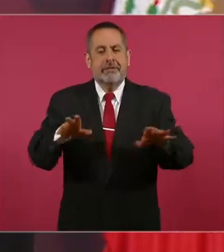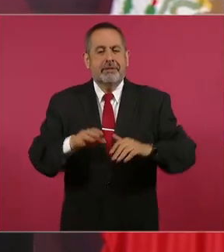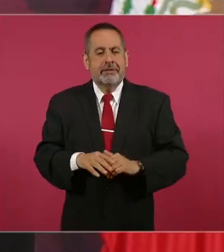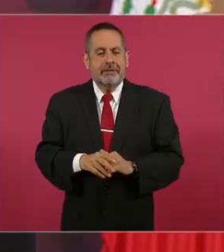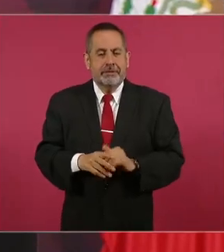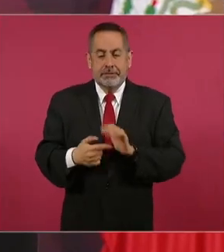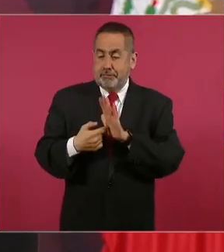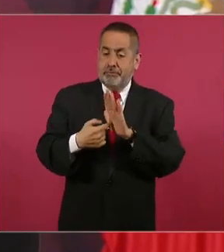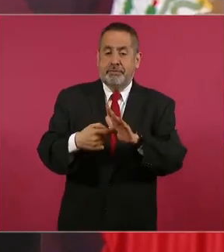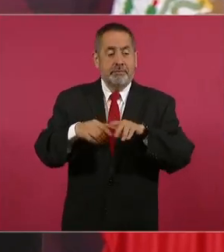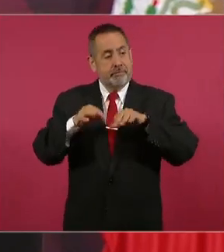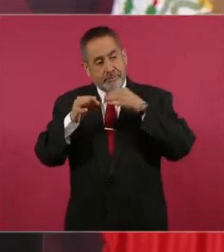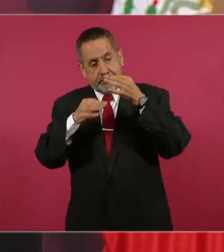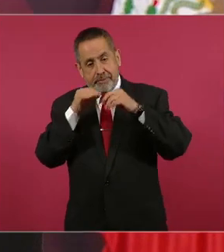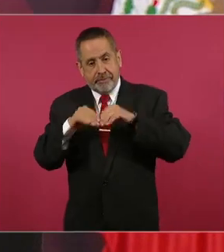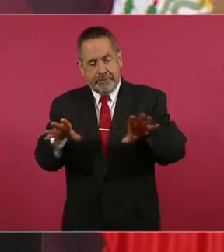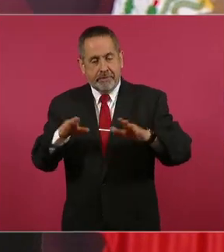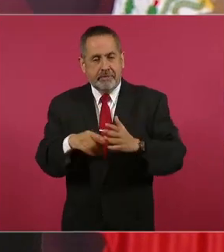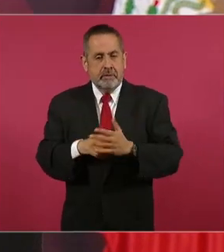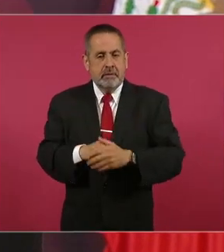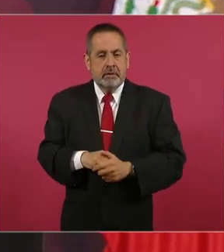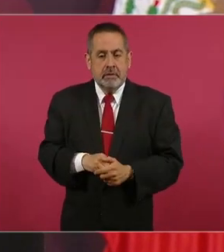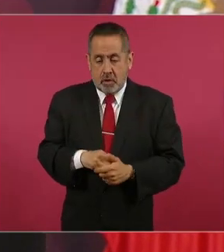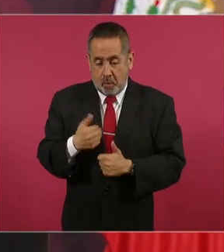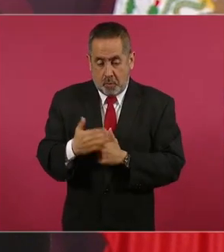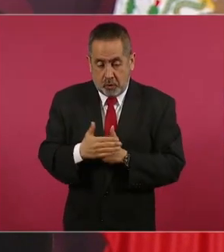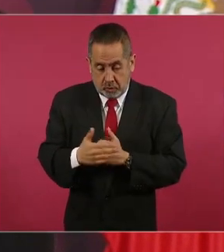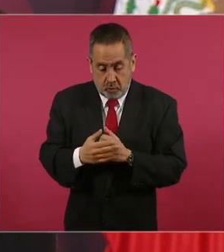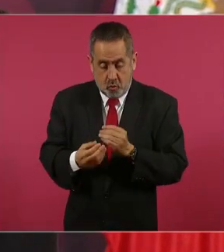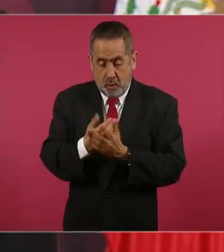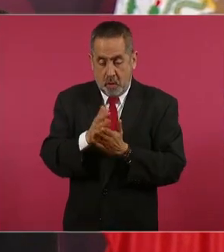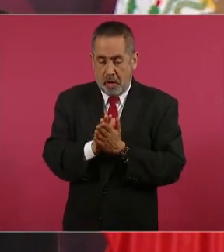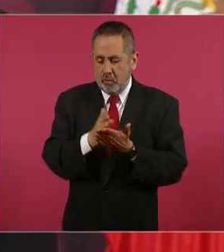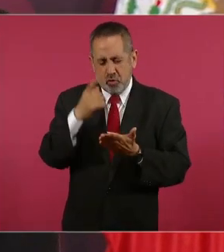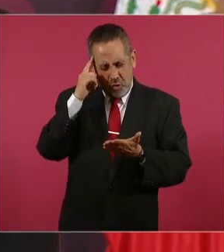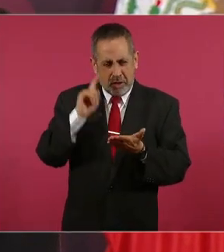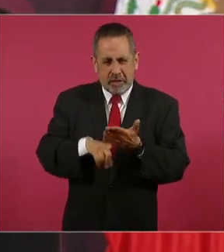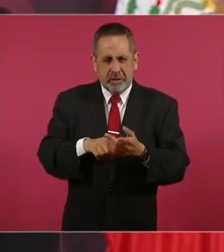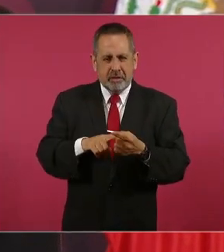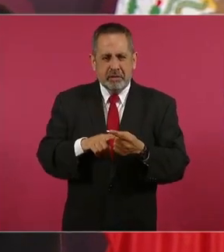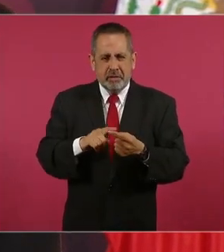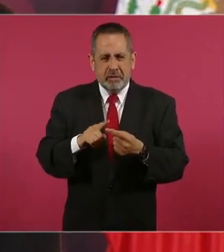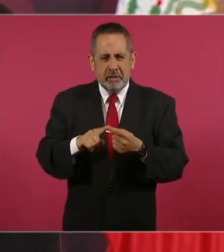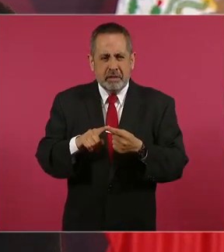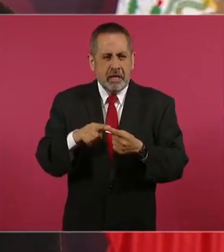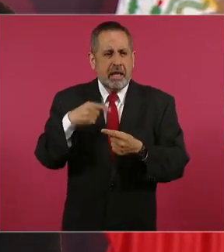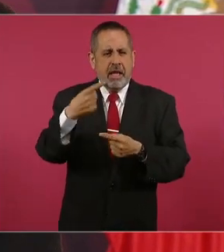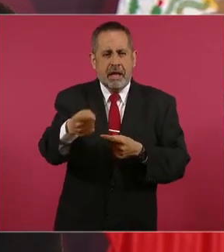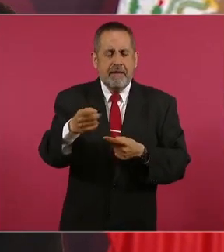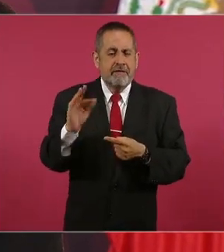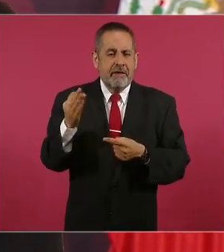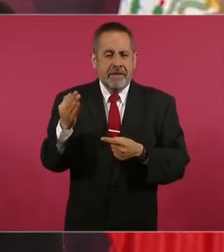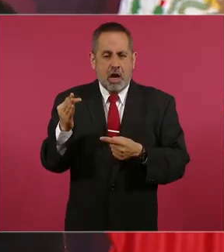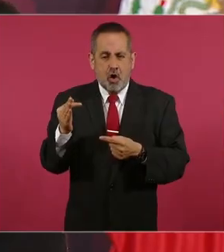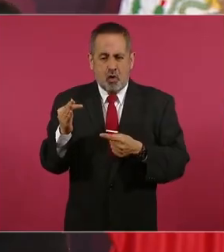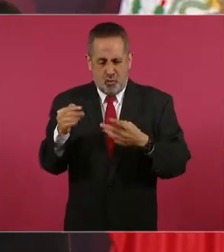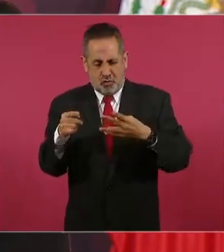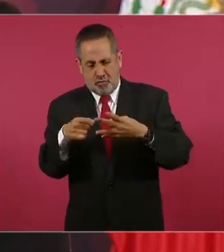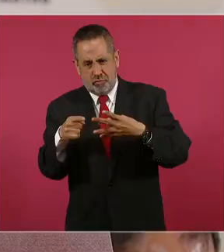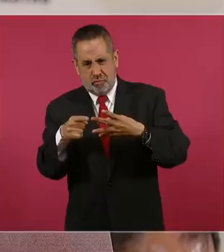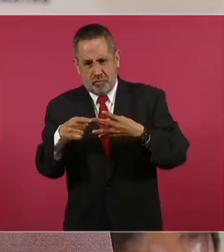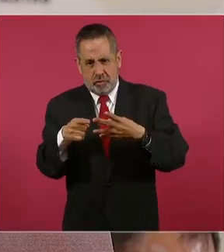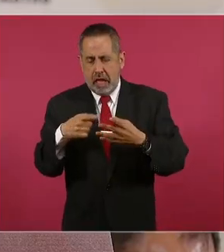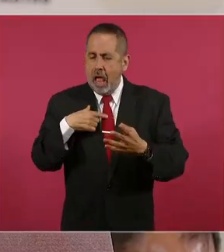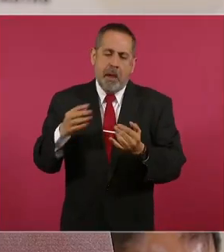hacerle promoción, ya va a salir, yo pienso que en la primera quincena de febrero, ya es mi último